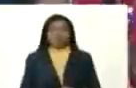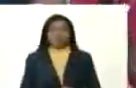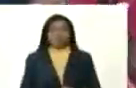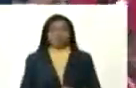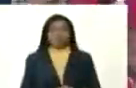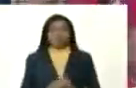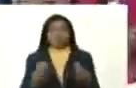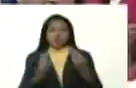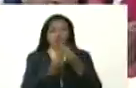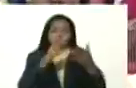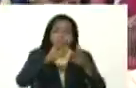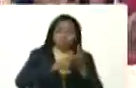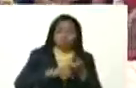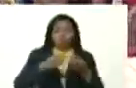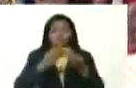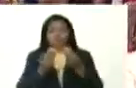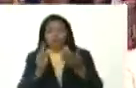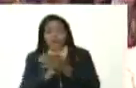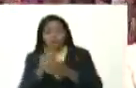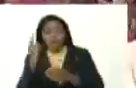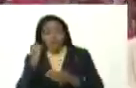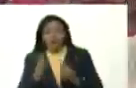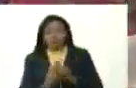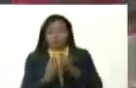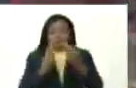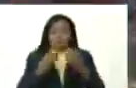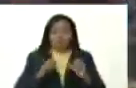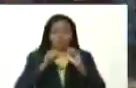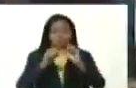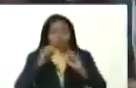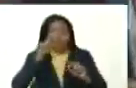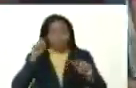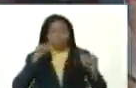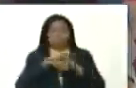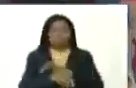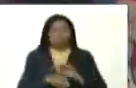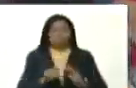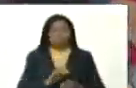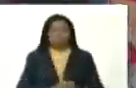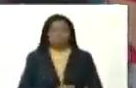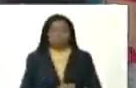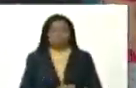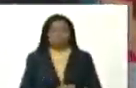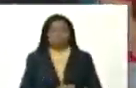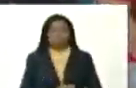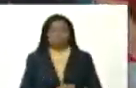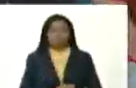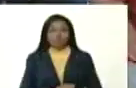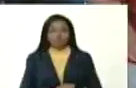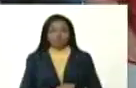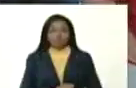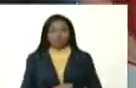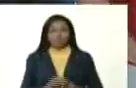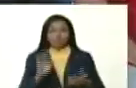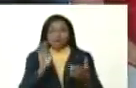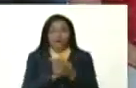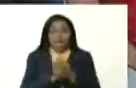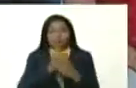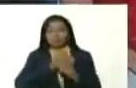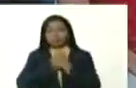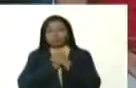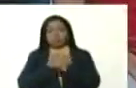sus mujeres, para seguir el parto, para educar a los niños. Amor,